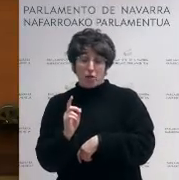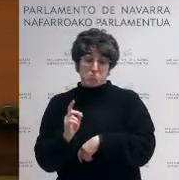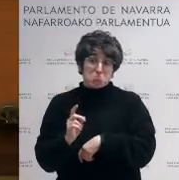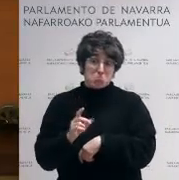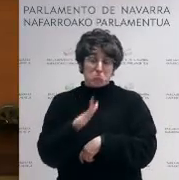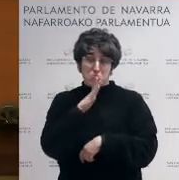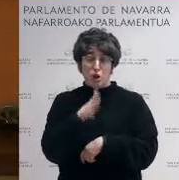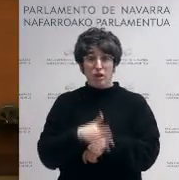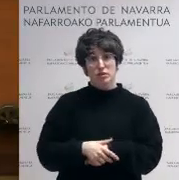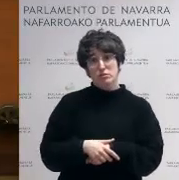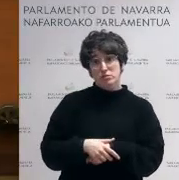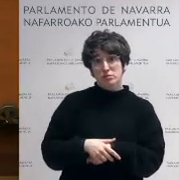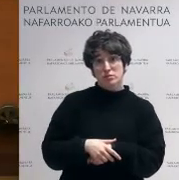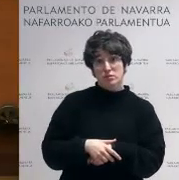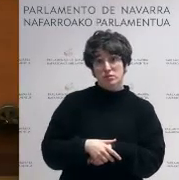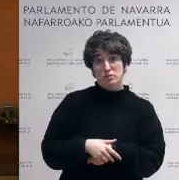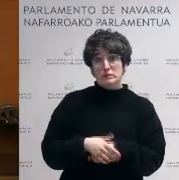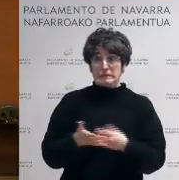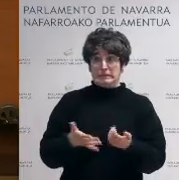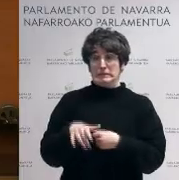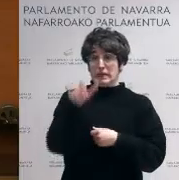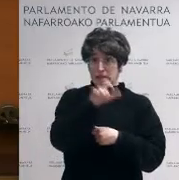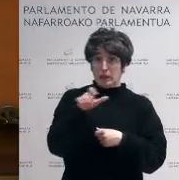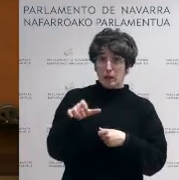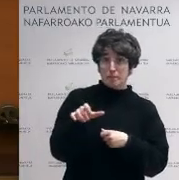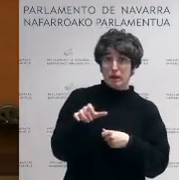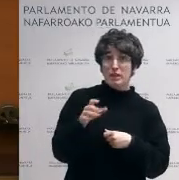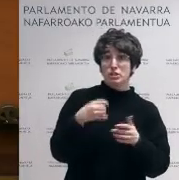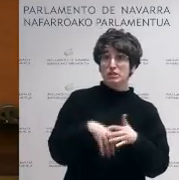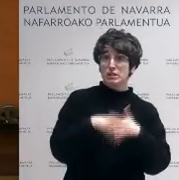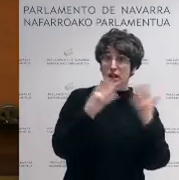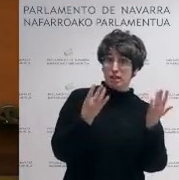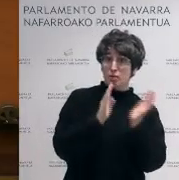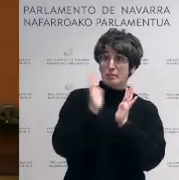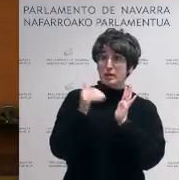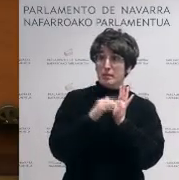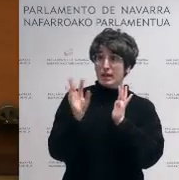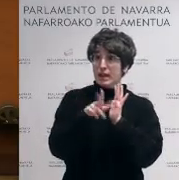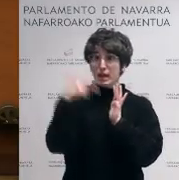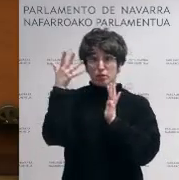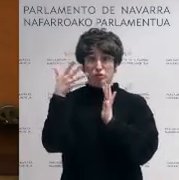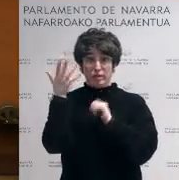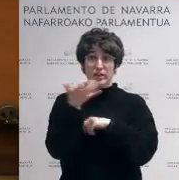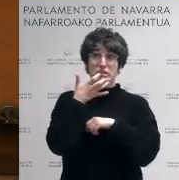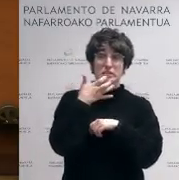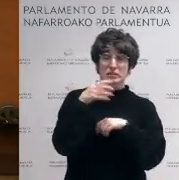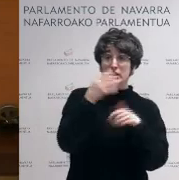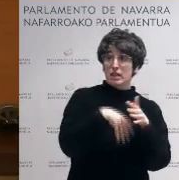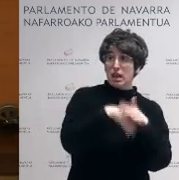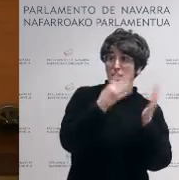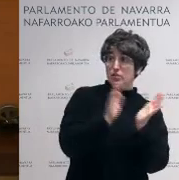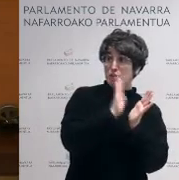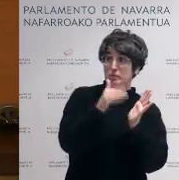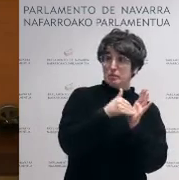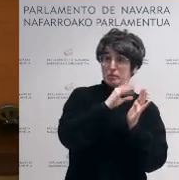¿Son menos vulnerables las trabajadoras que ganan 19.000 euros en Navarra que las trabajadoras que ganan 19.000 euros